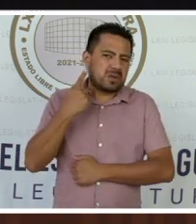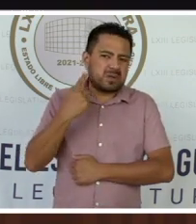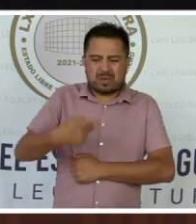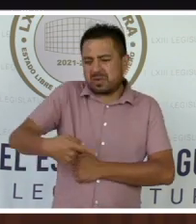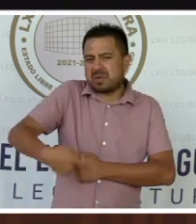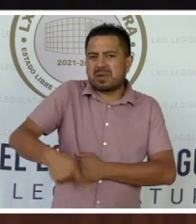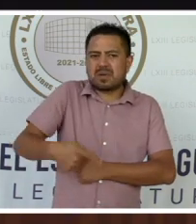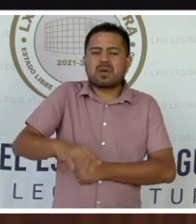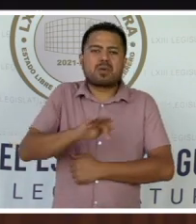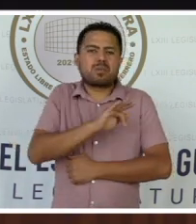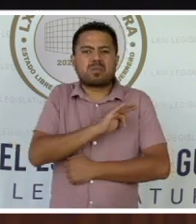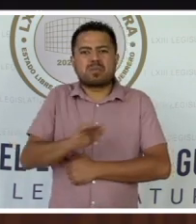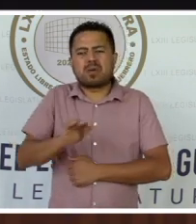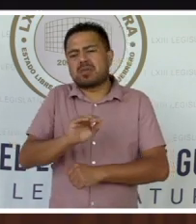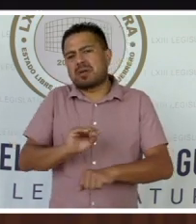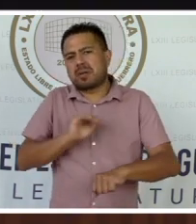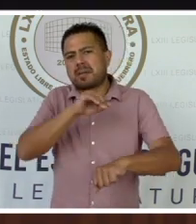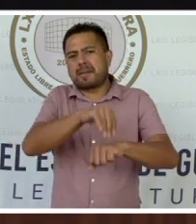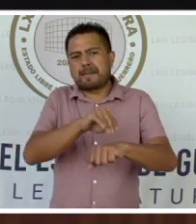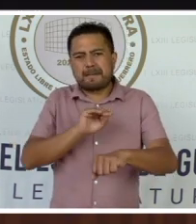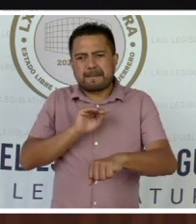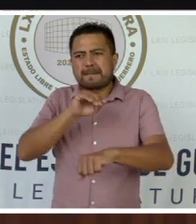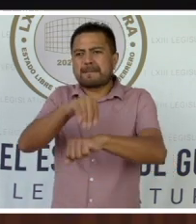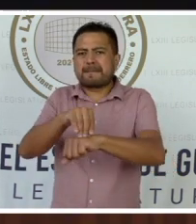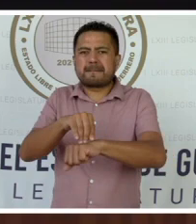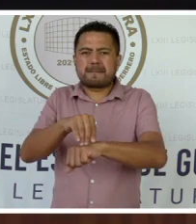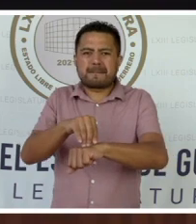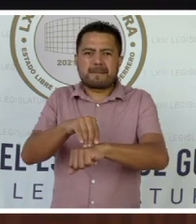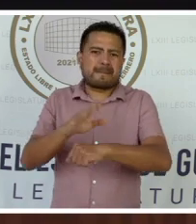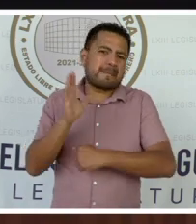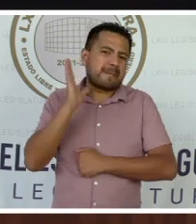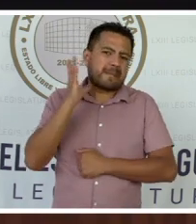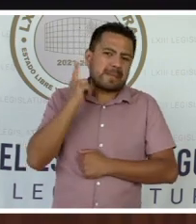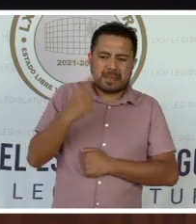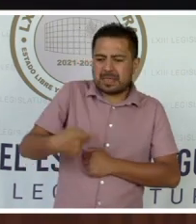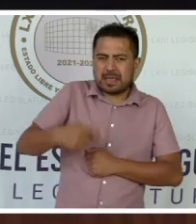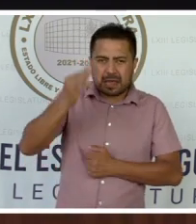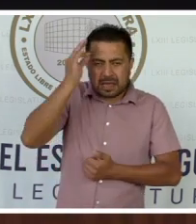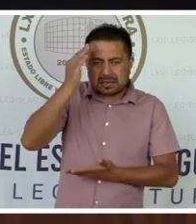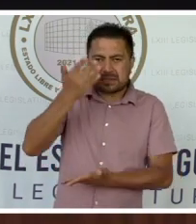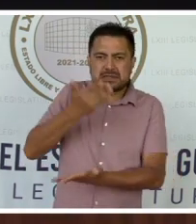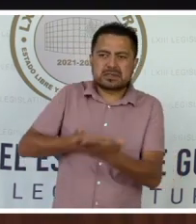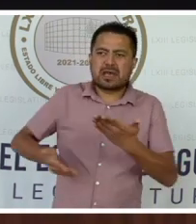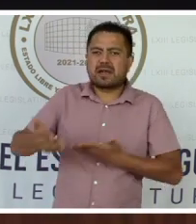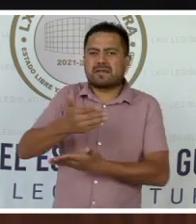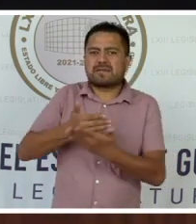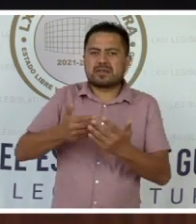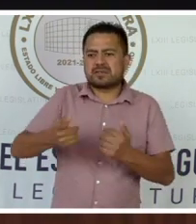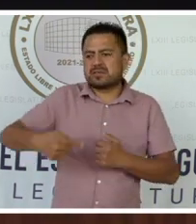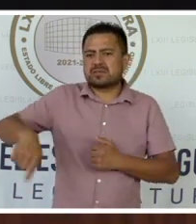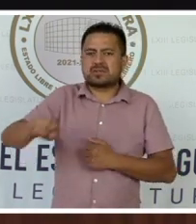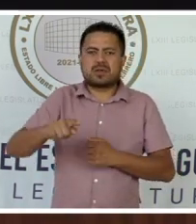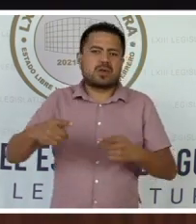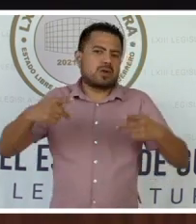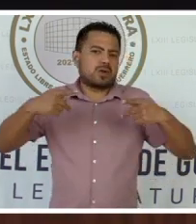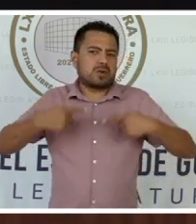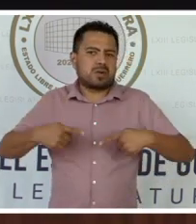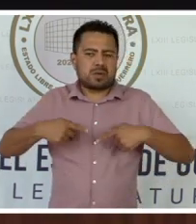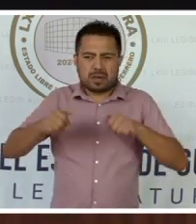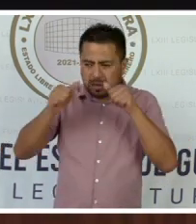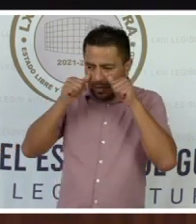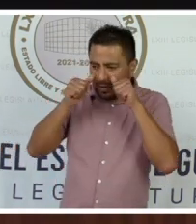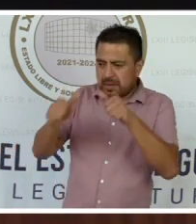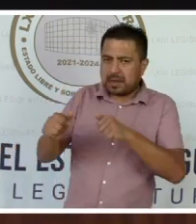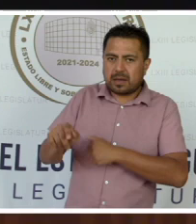que se pueda ir poniendo al poder legislativo al servicio de la ciudadanía o del